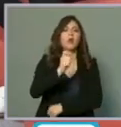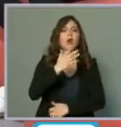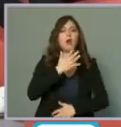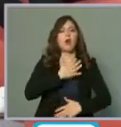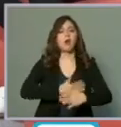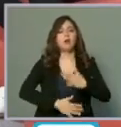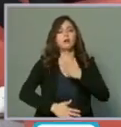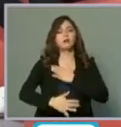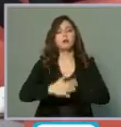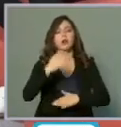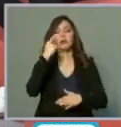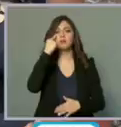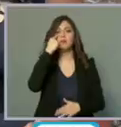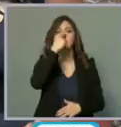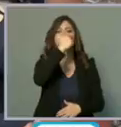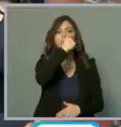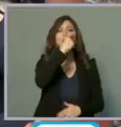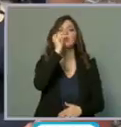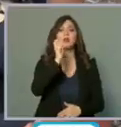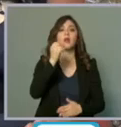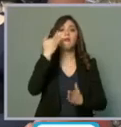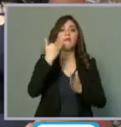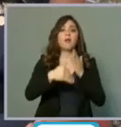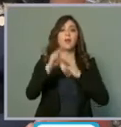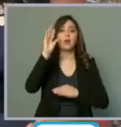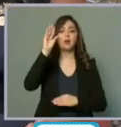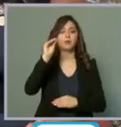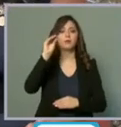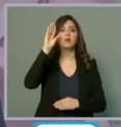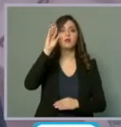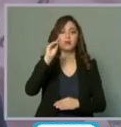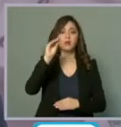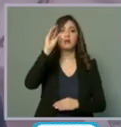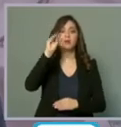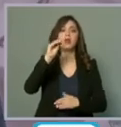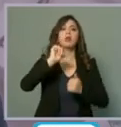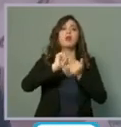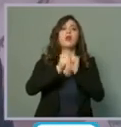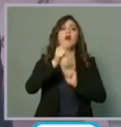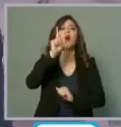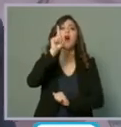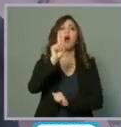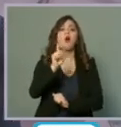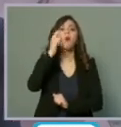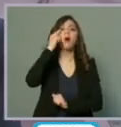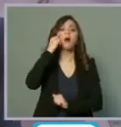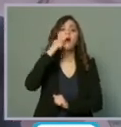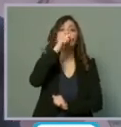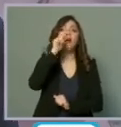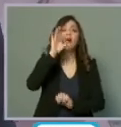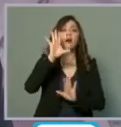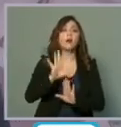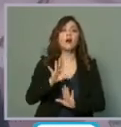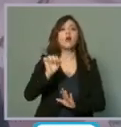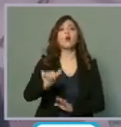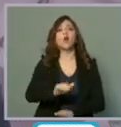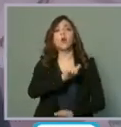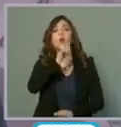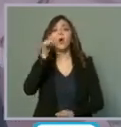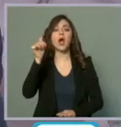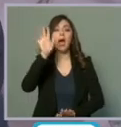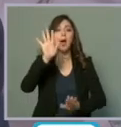de parpadeo ocasiona que el ojo se seque y tenemos los ojos rojos, los ojos secos. Pueden tener visión